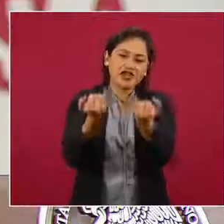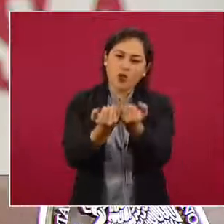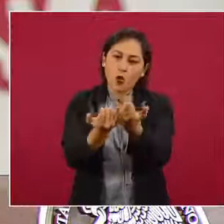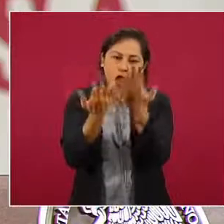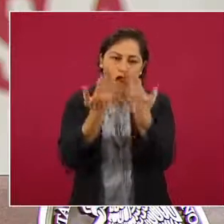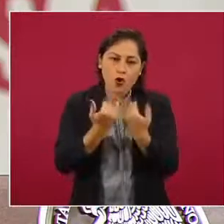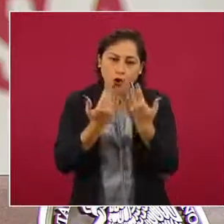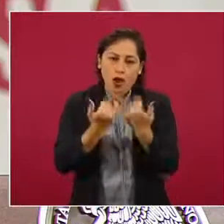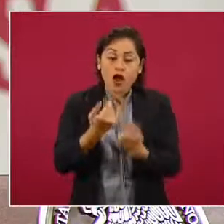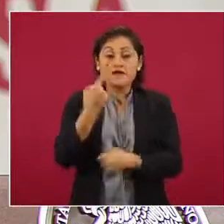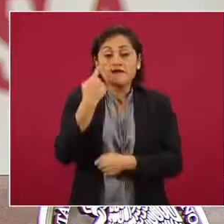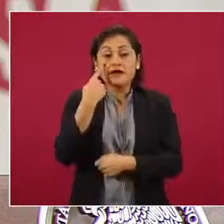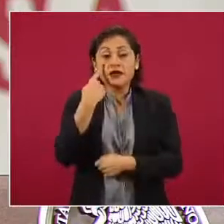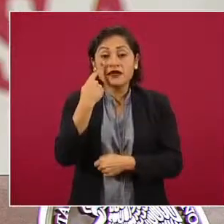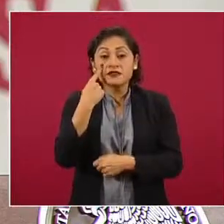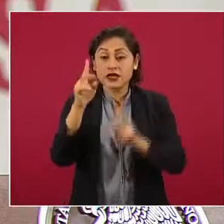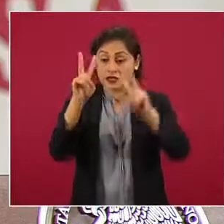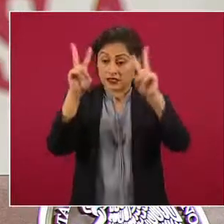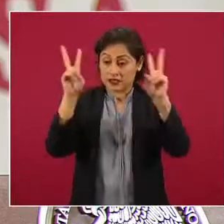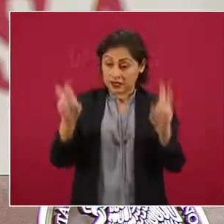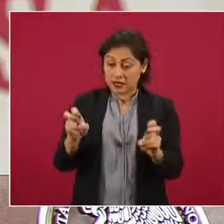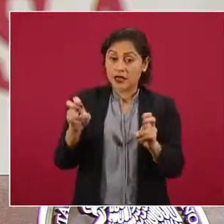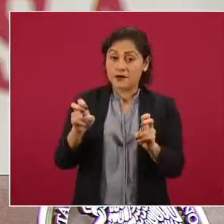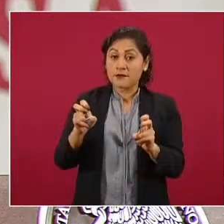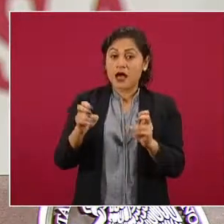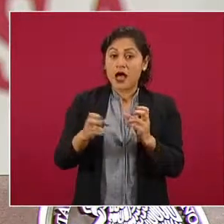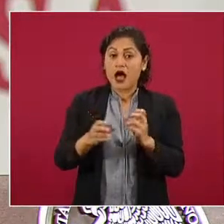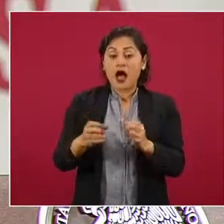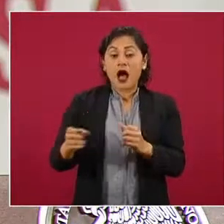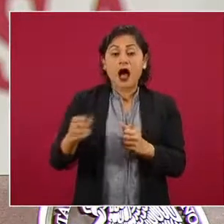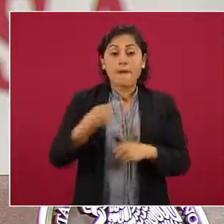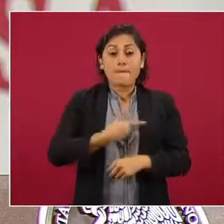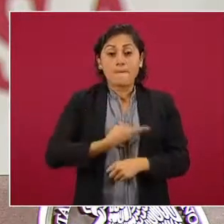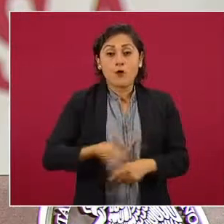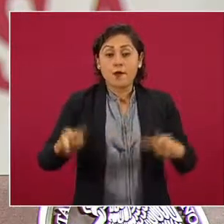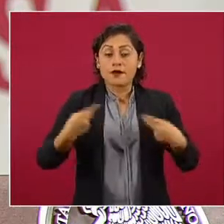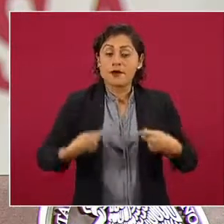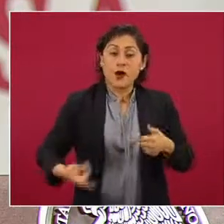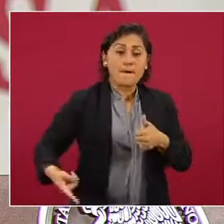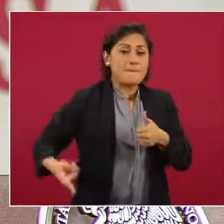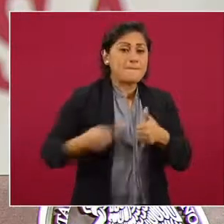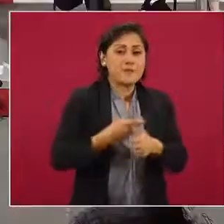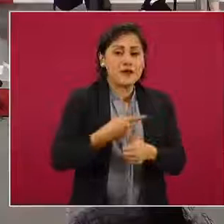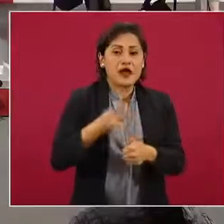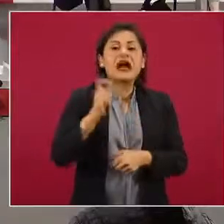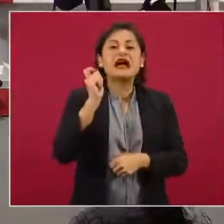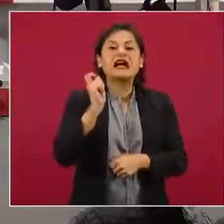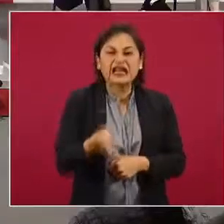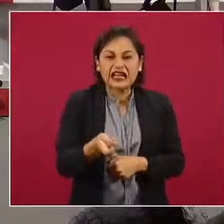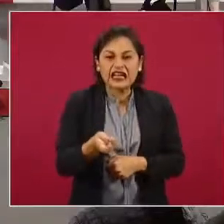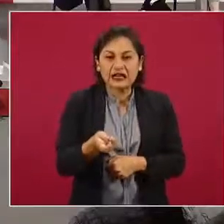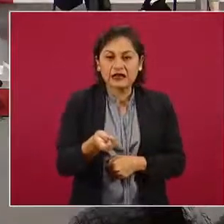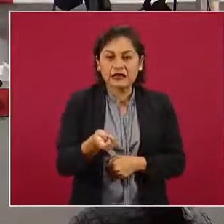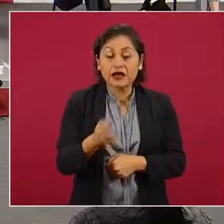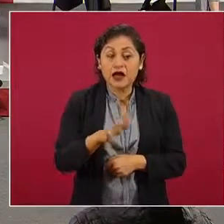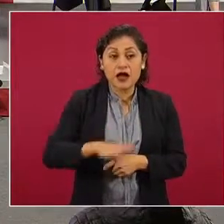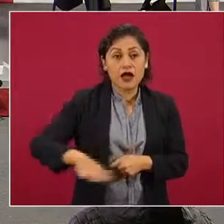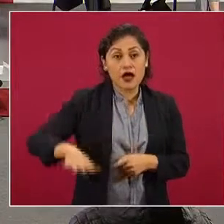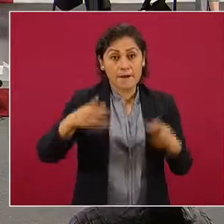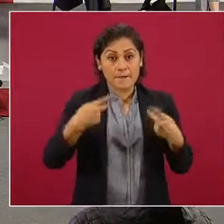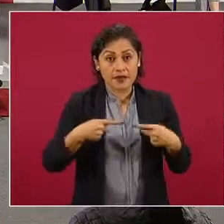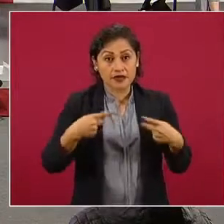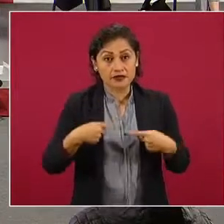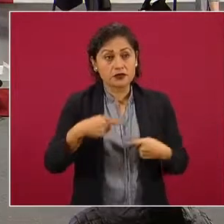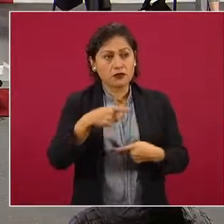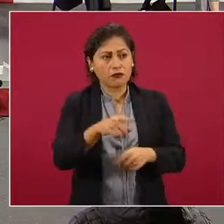no significa otorgar a estos un privilegio en detrimento de quienes no se encuentran en situación